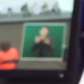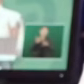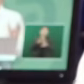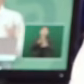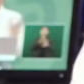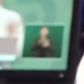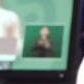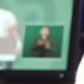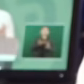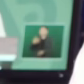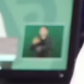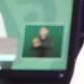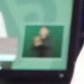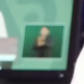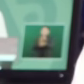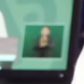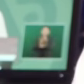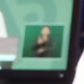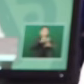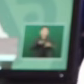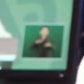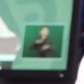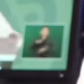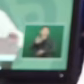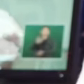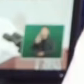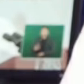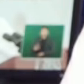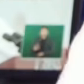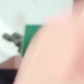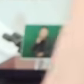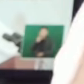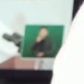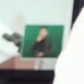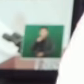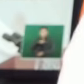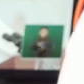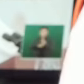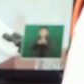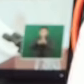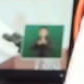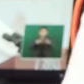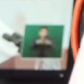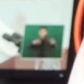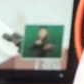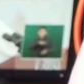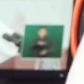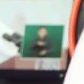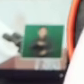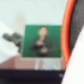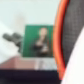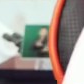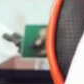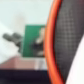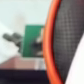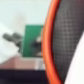busques aquí en el canal para que lo veas. No te lo vayas a perder. Que tengas un excelente fin de semana.